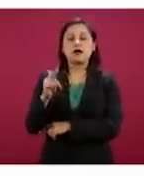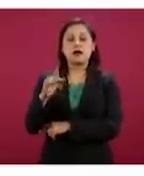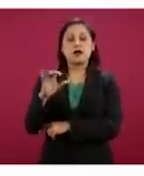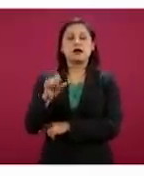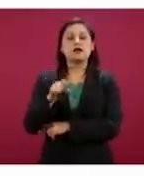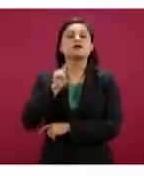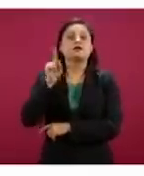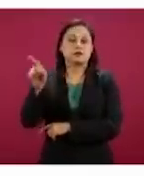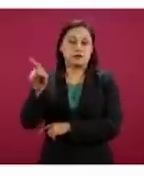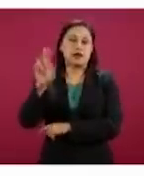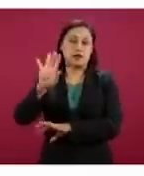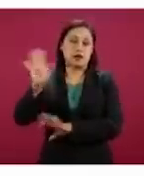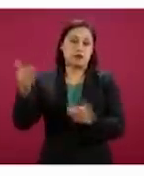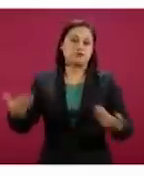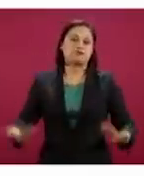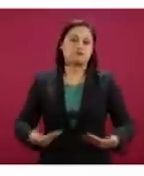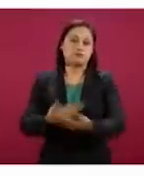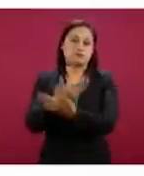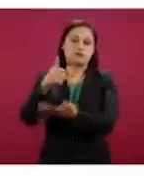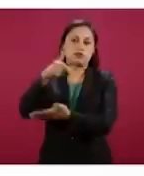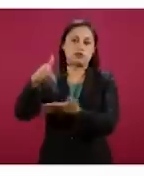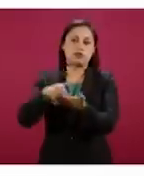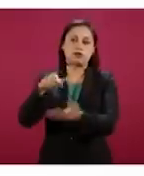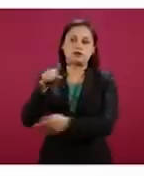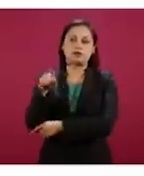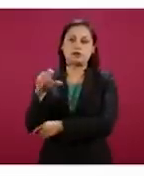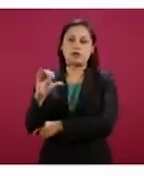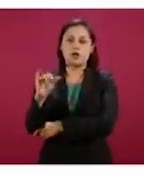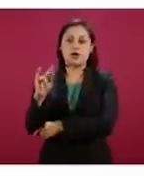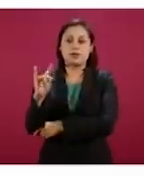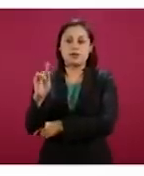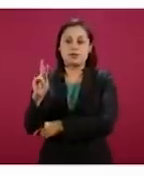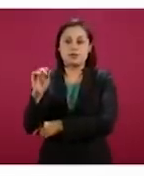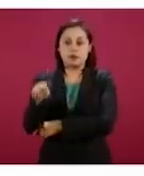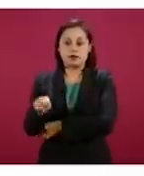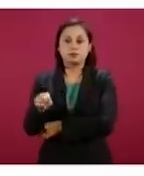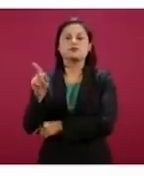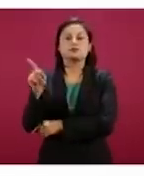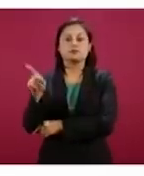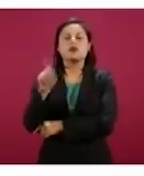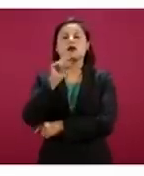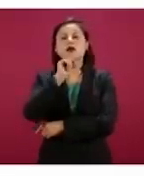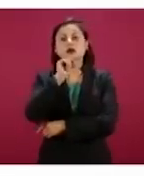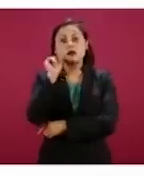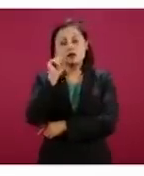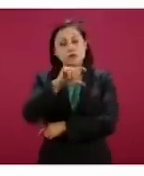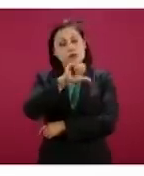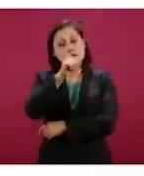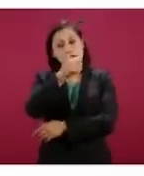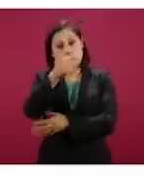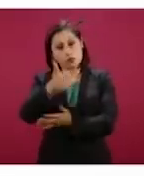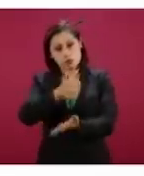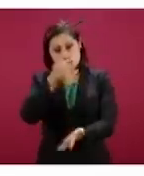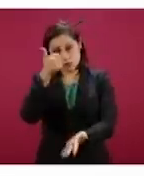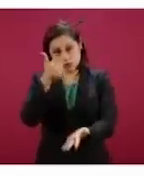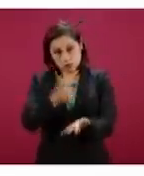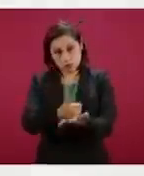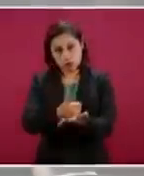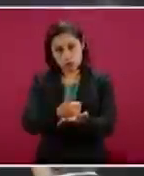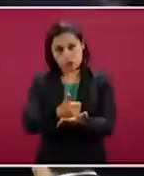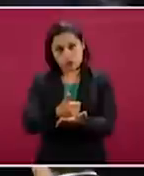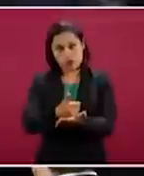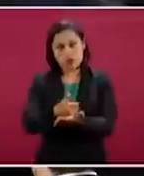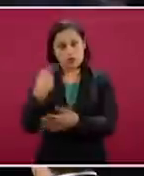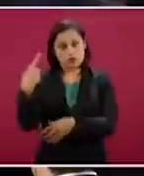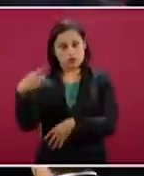originario de Zacualtipán. También habrá en la propia ciudad de origen de este